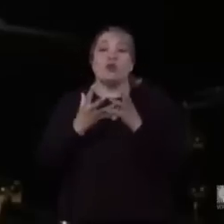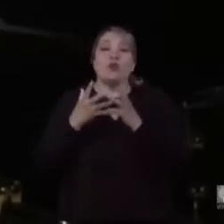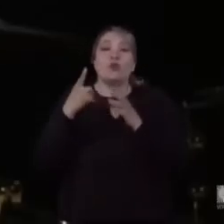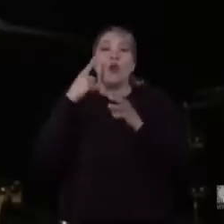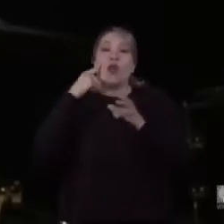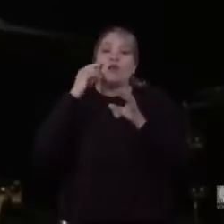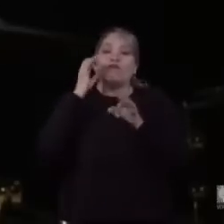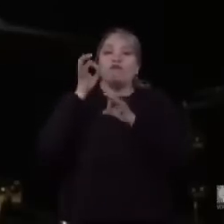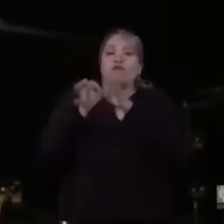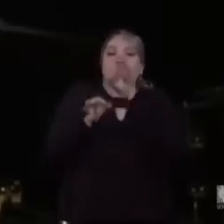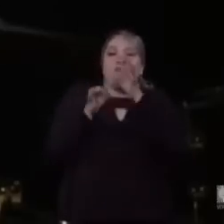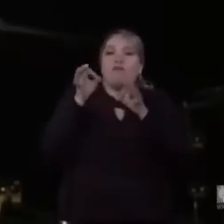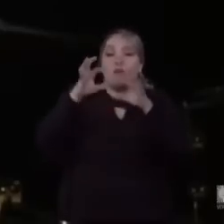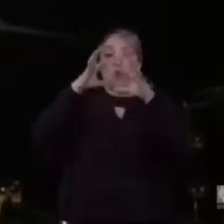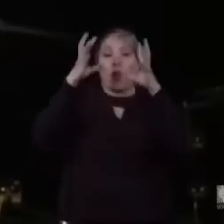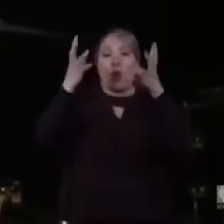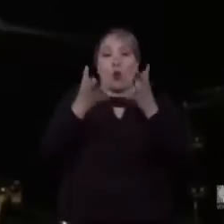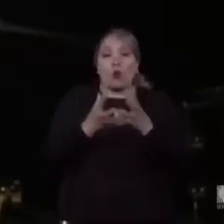cuida.